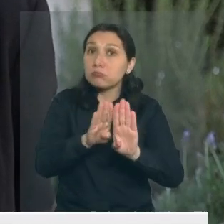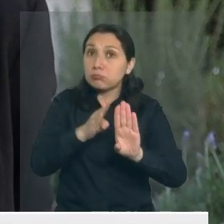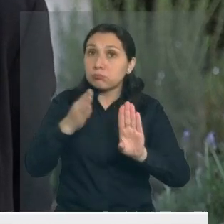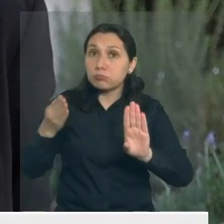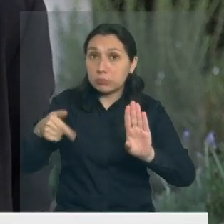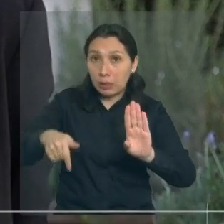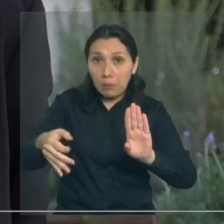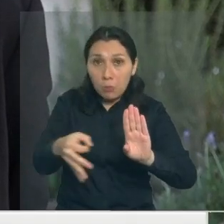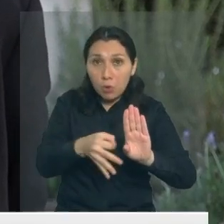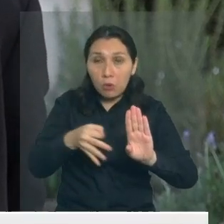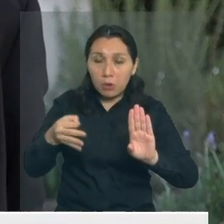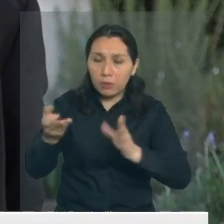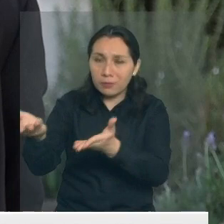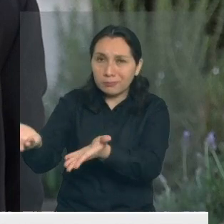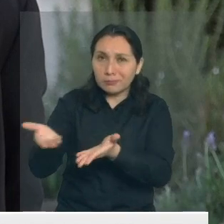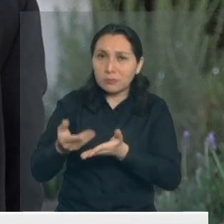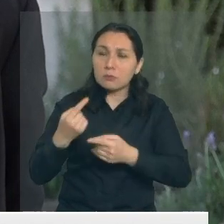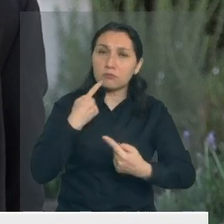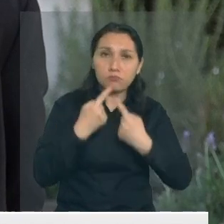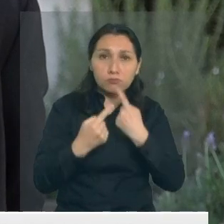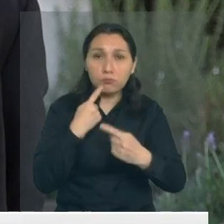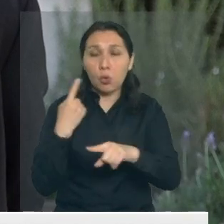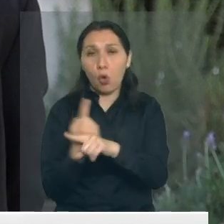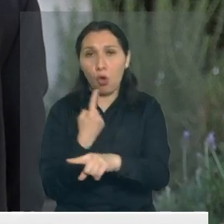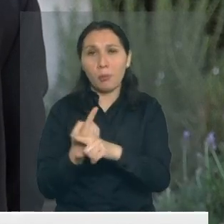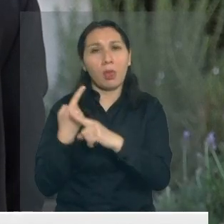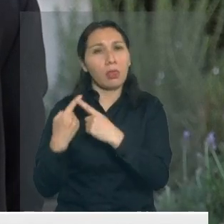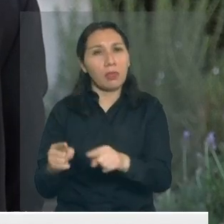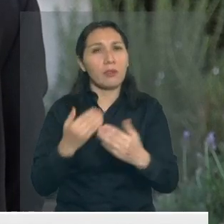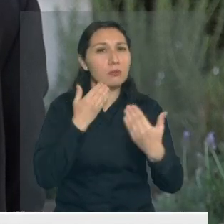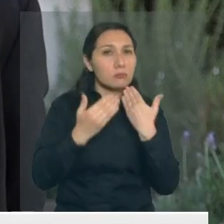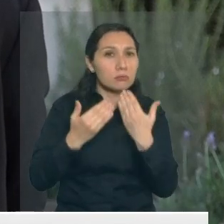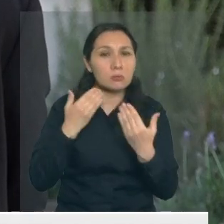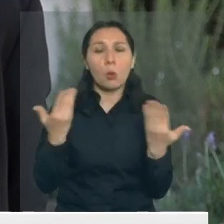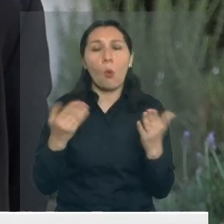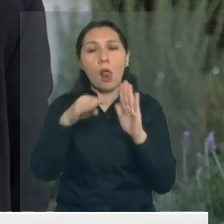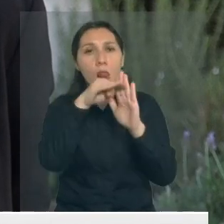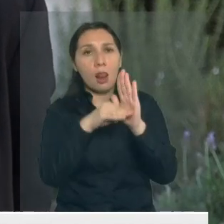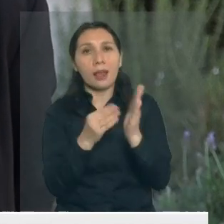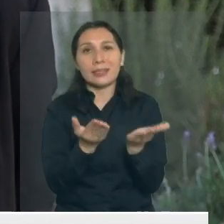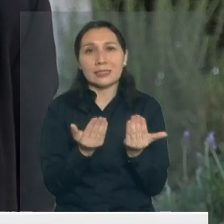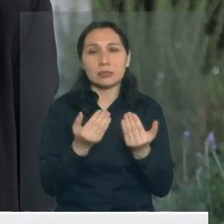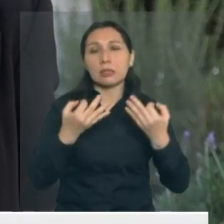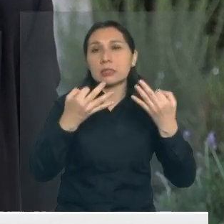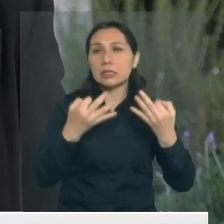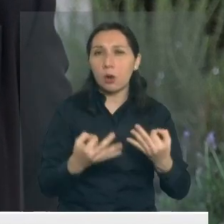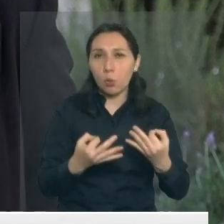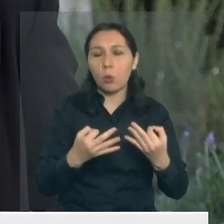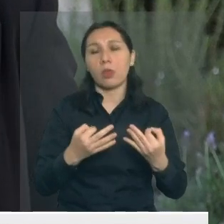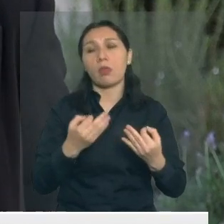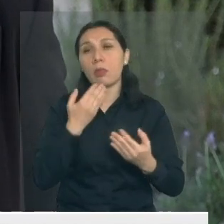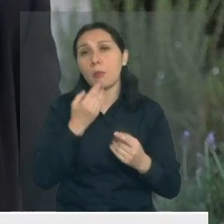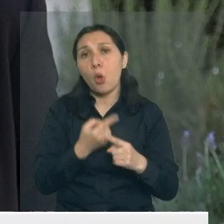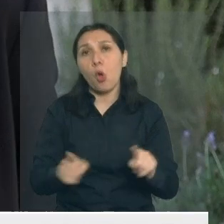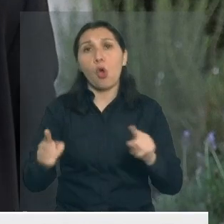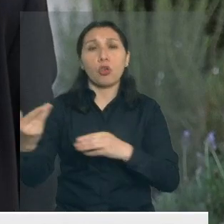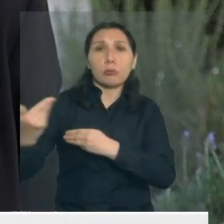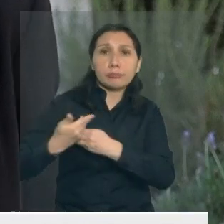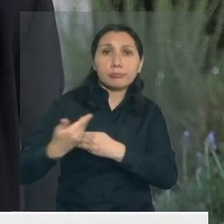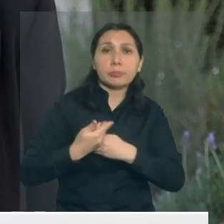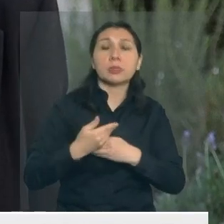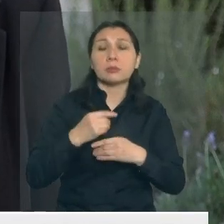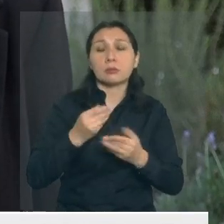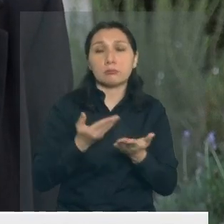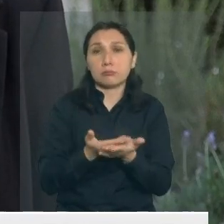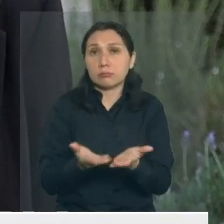esta moneda están abiertas, podemos dialogar y conversar en las distintas medidas que se requieren, tanto en materia de seguridad como otras demandas que están